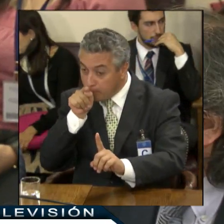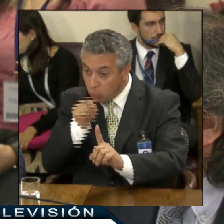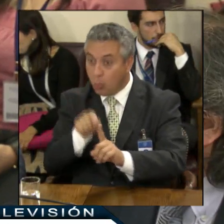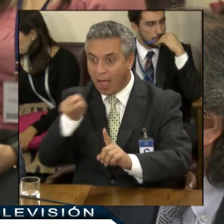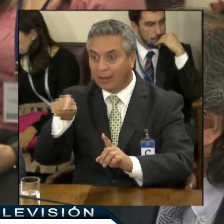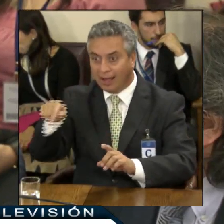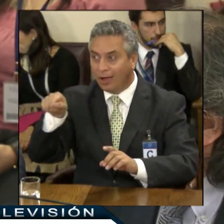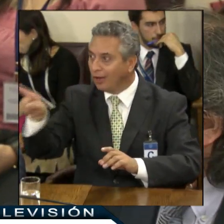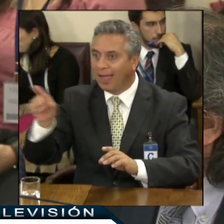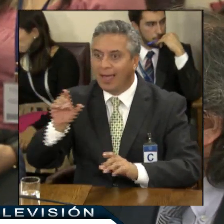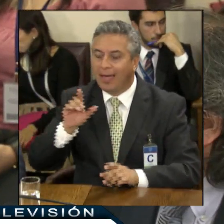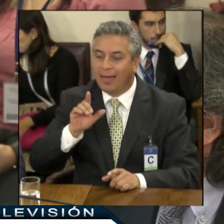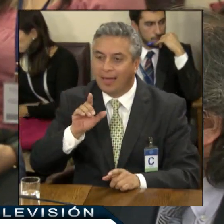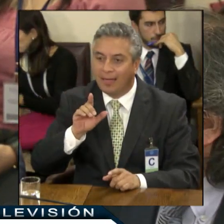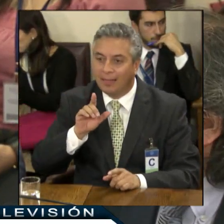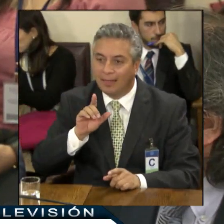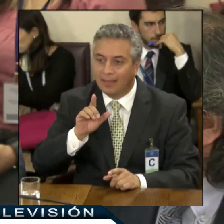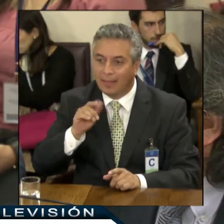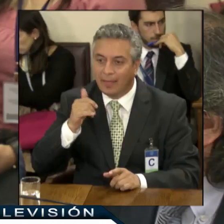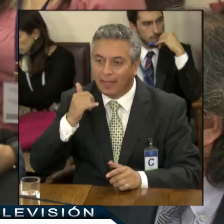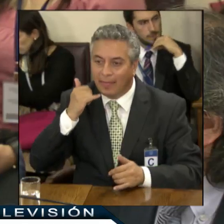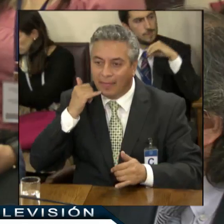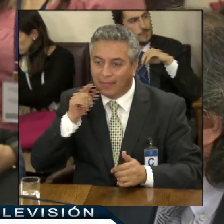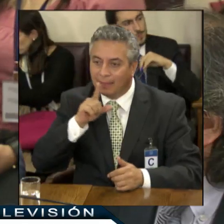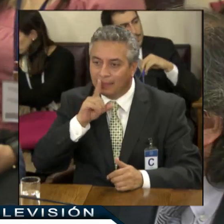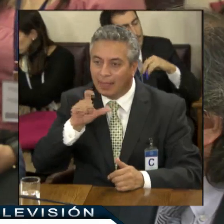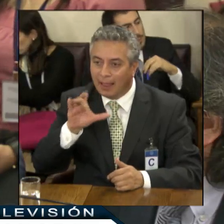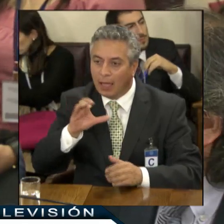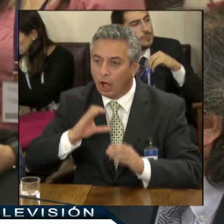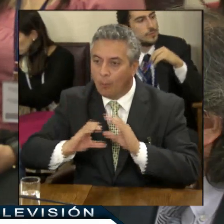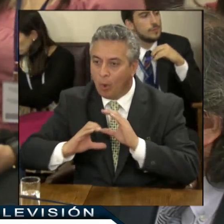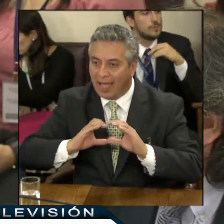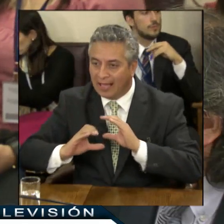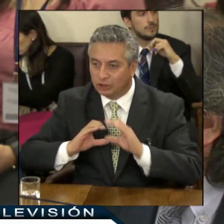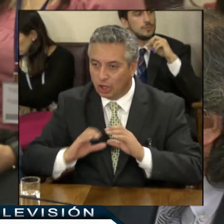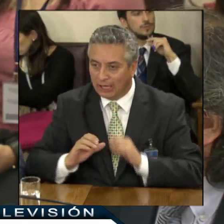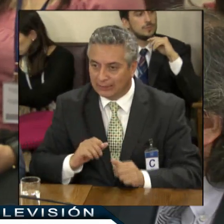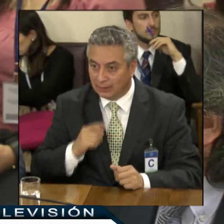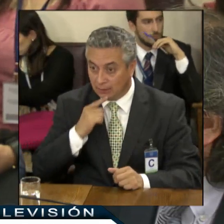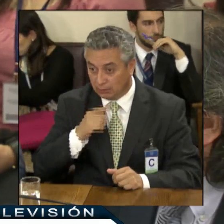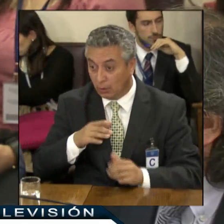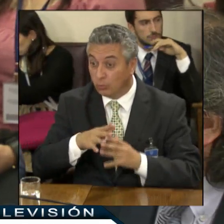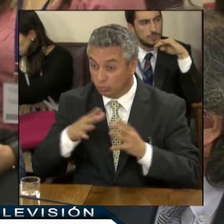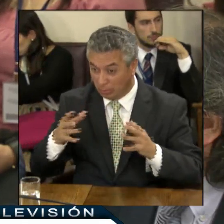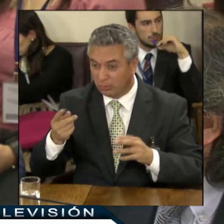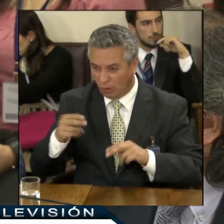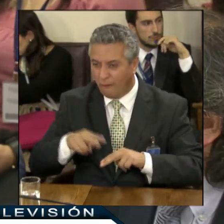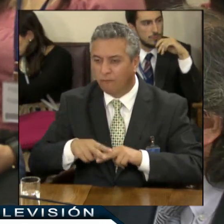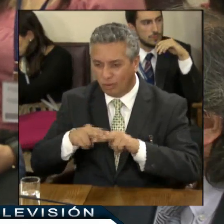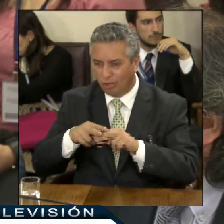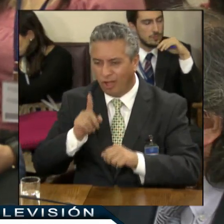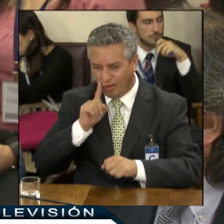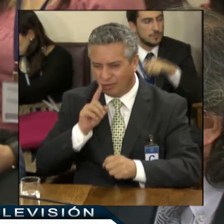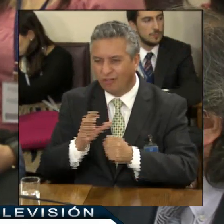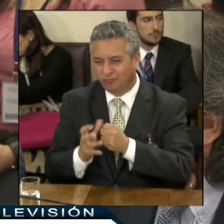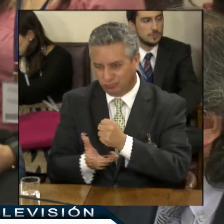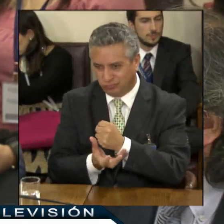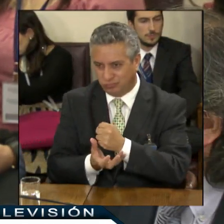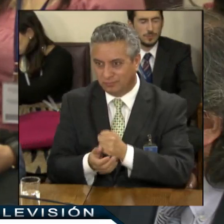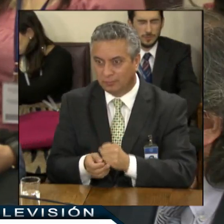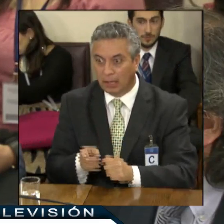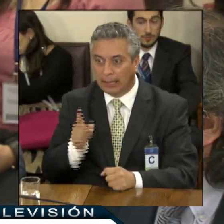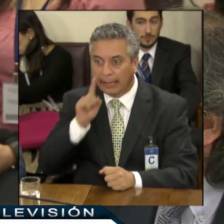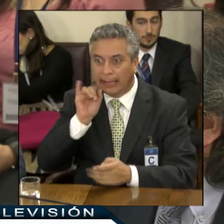telecomunicaciones e fondo yo creo que muchas veces los fondos están existen las distribuciones